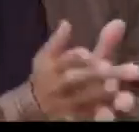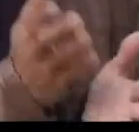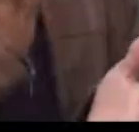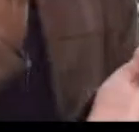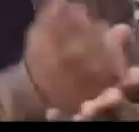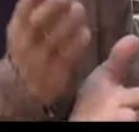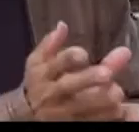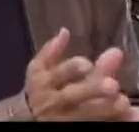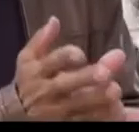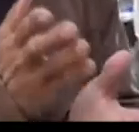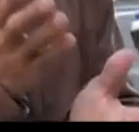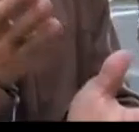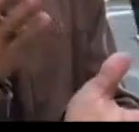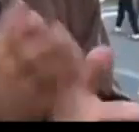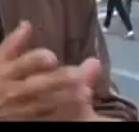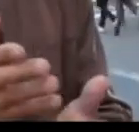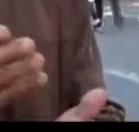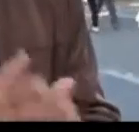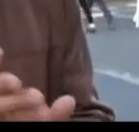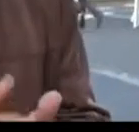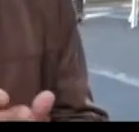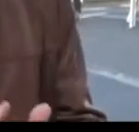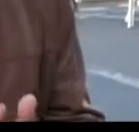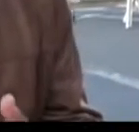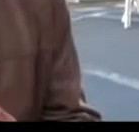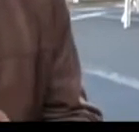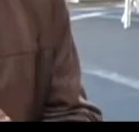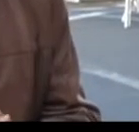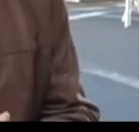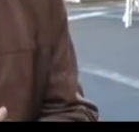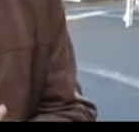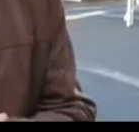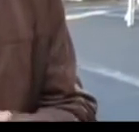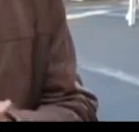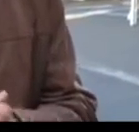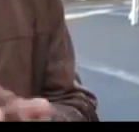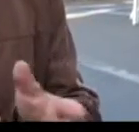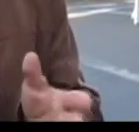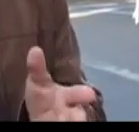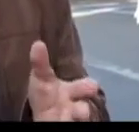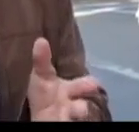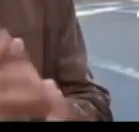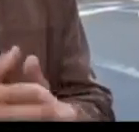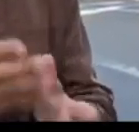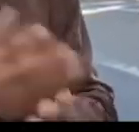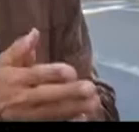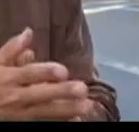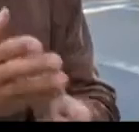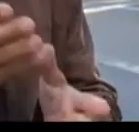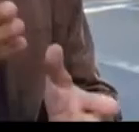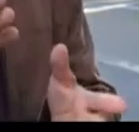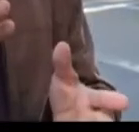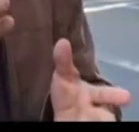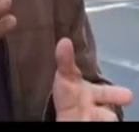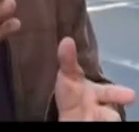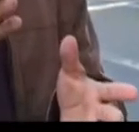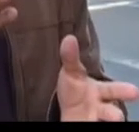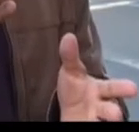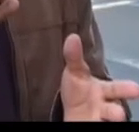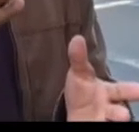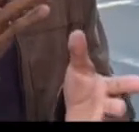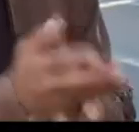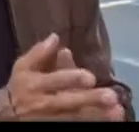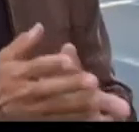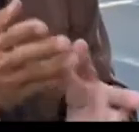el periodismo porque el periodista sirve como agente crítico de la sociedad. Son los ojos escépticos,